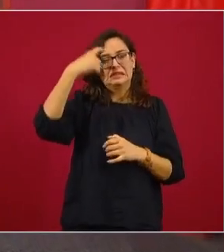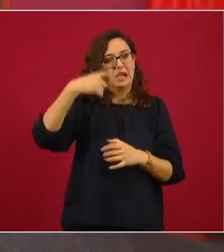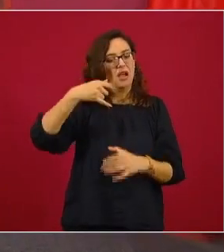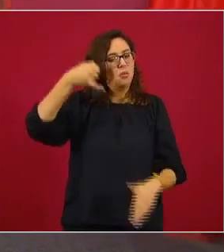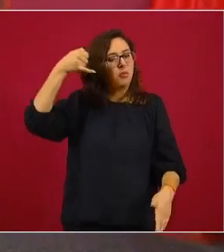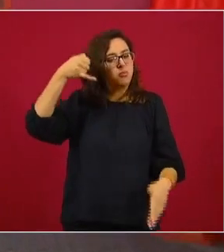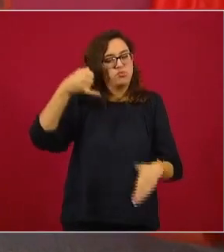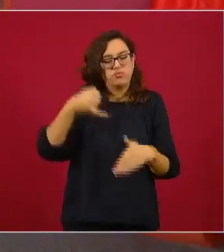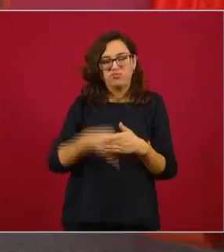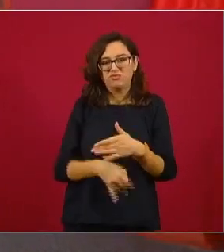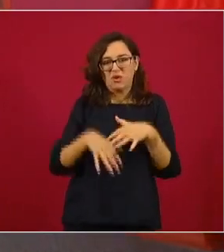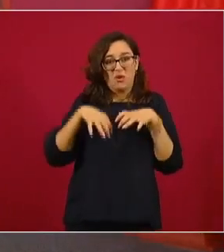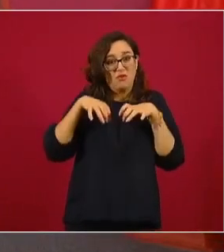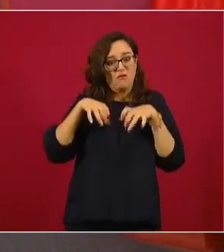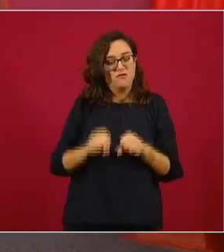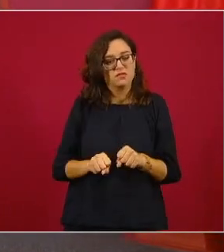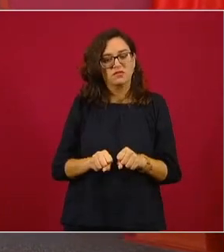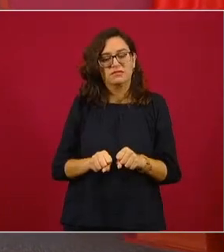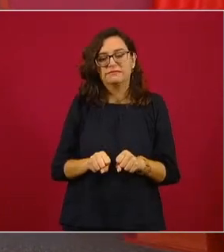mentalidades